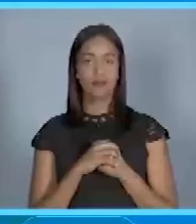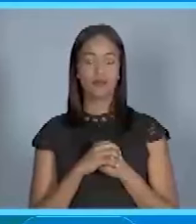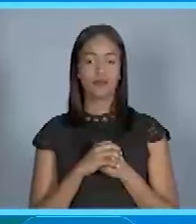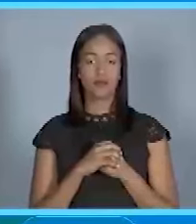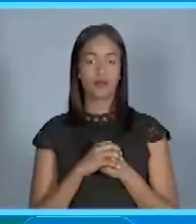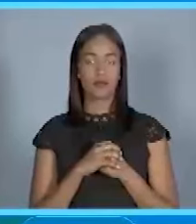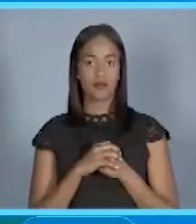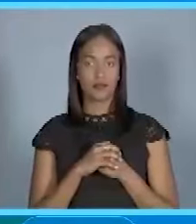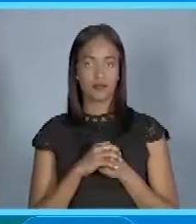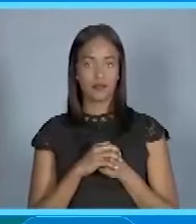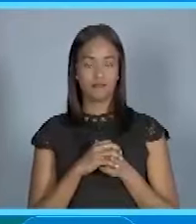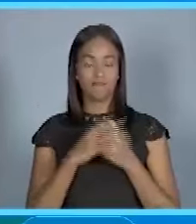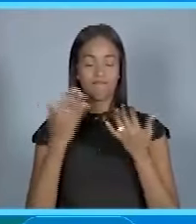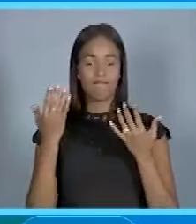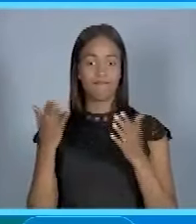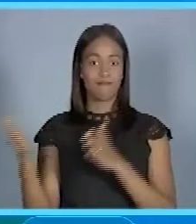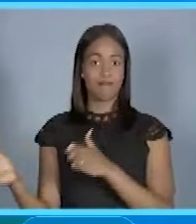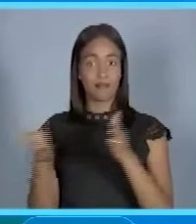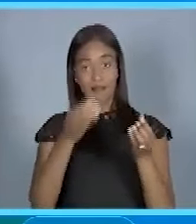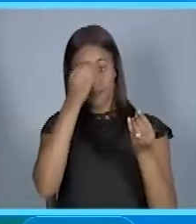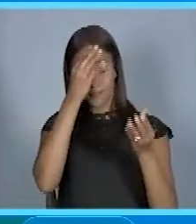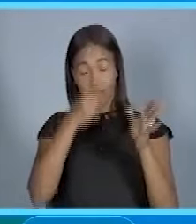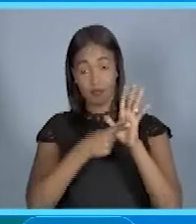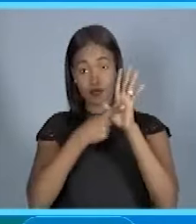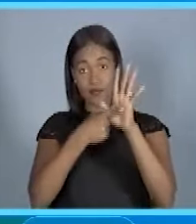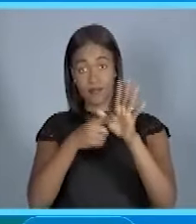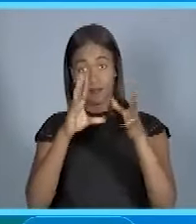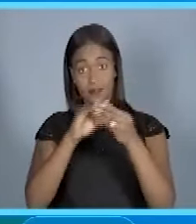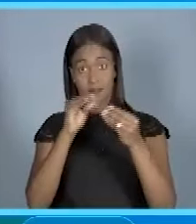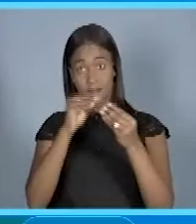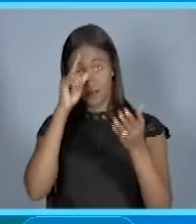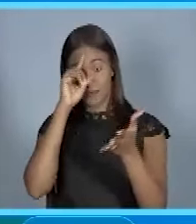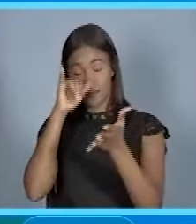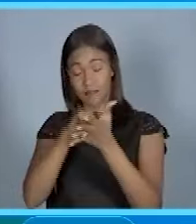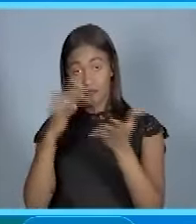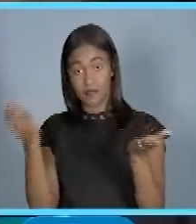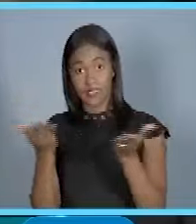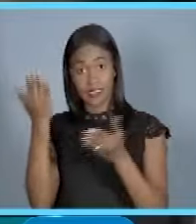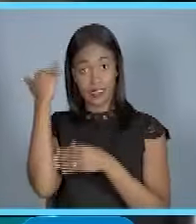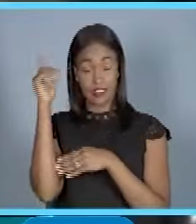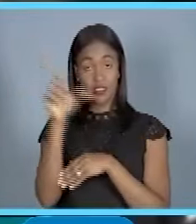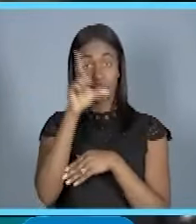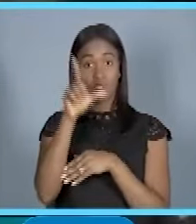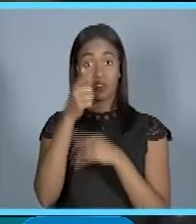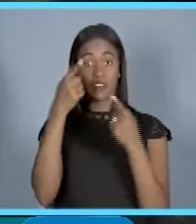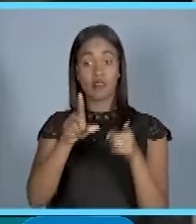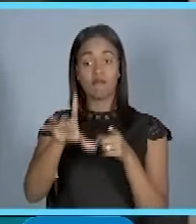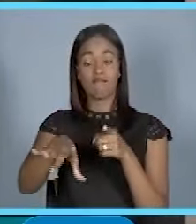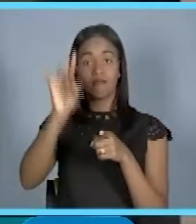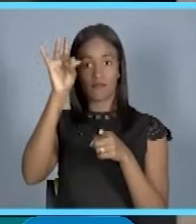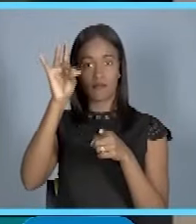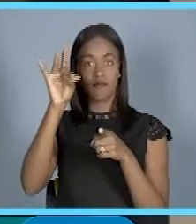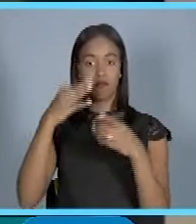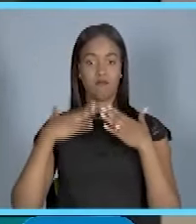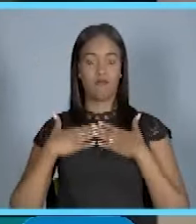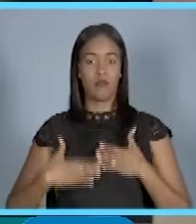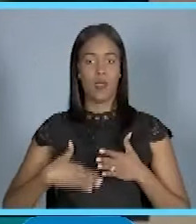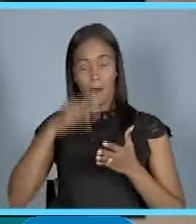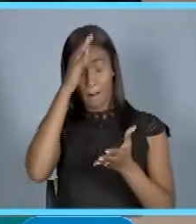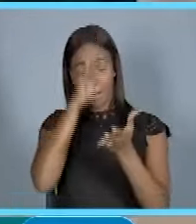LeBron. Bueno, señores, y en otra información les contamos que a propósito de que el pasado lunes fueran encontrados Los cuerpos